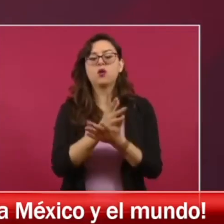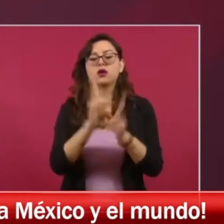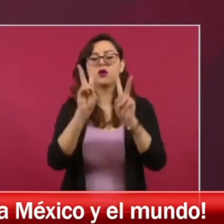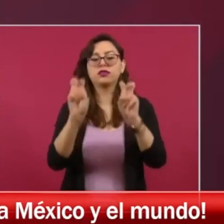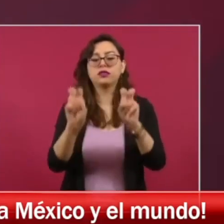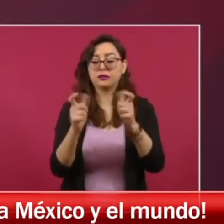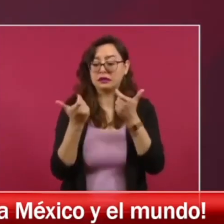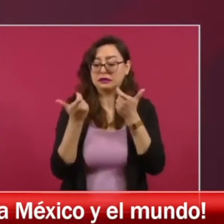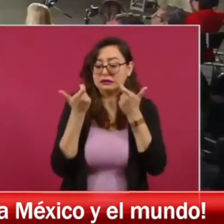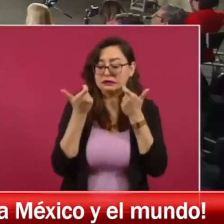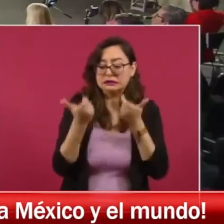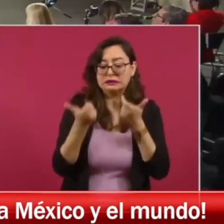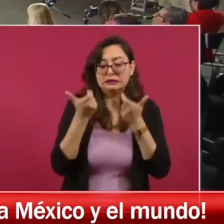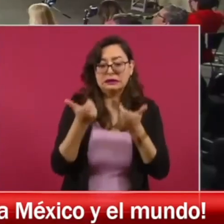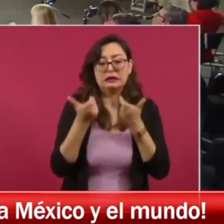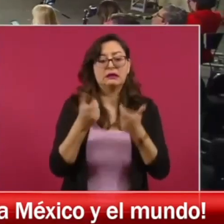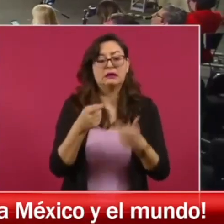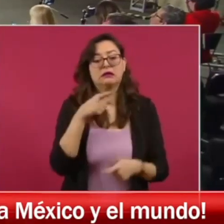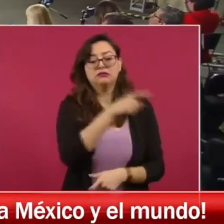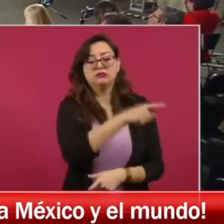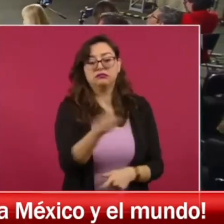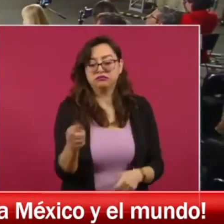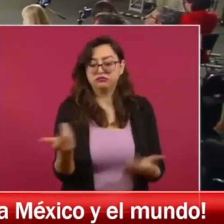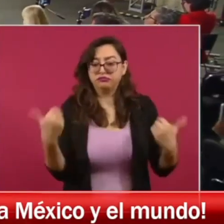con tantos privilegios